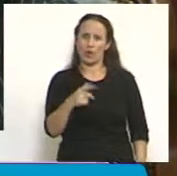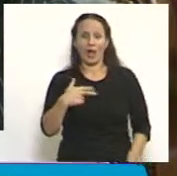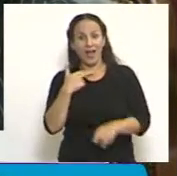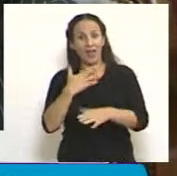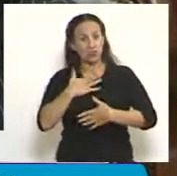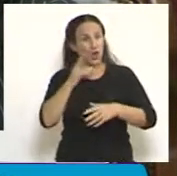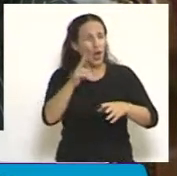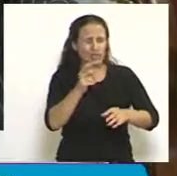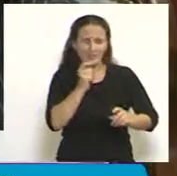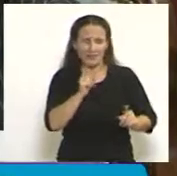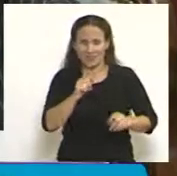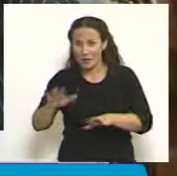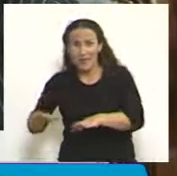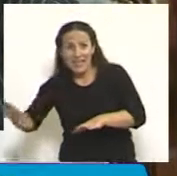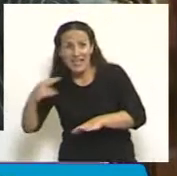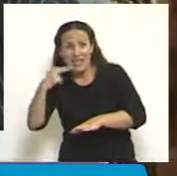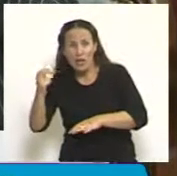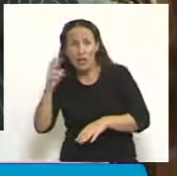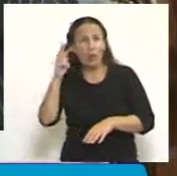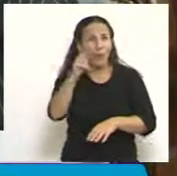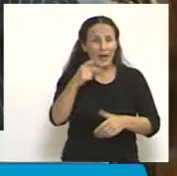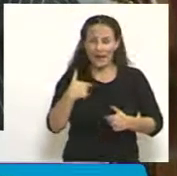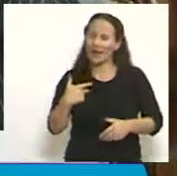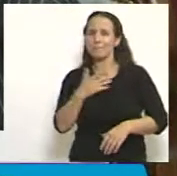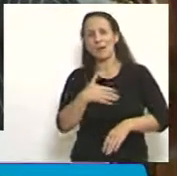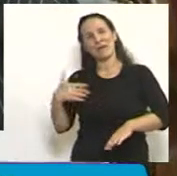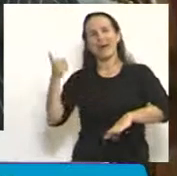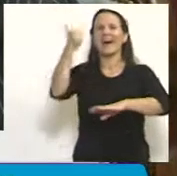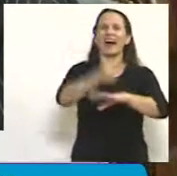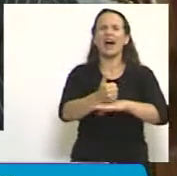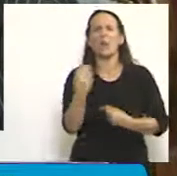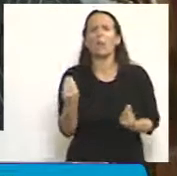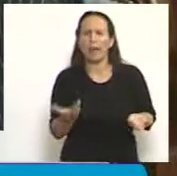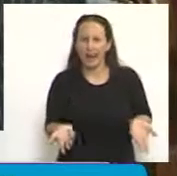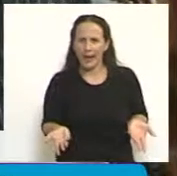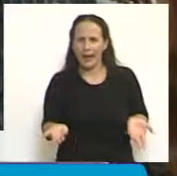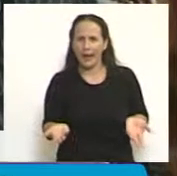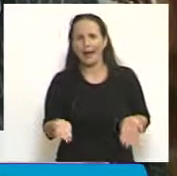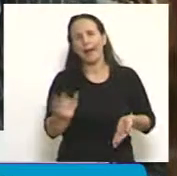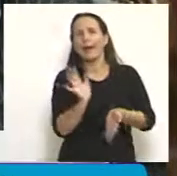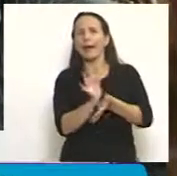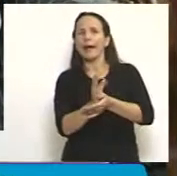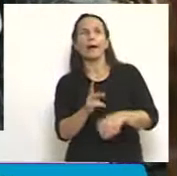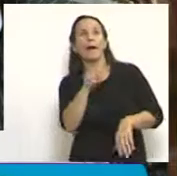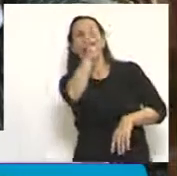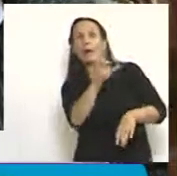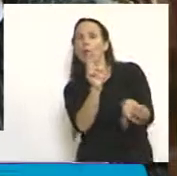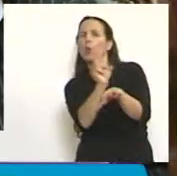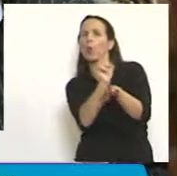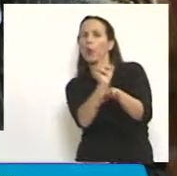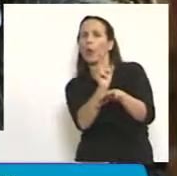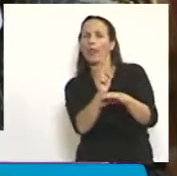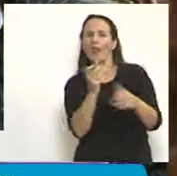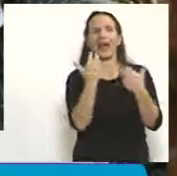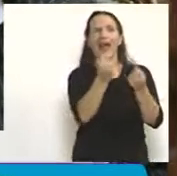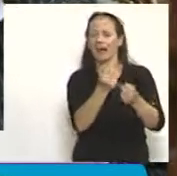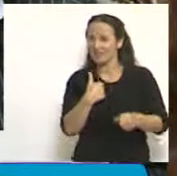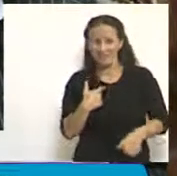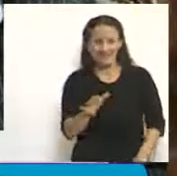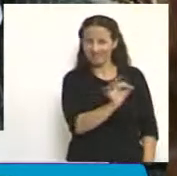estar autorizada por la ley. En este caso concretamente se autoriza en caso de vacancia o imposibilidad al adjunto